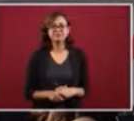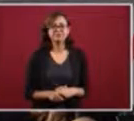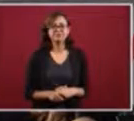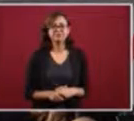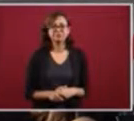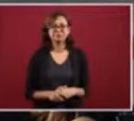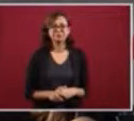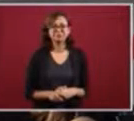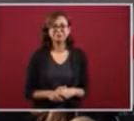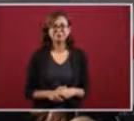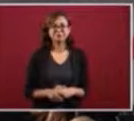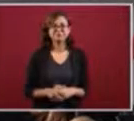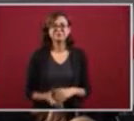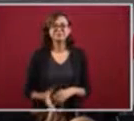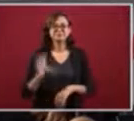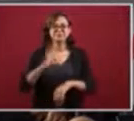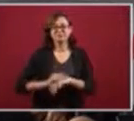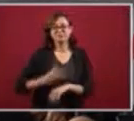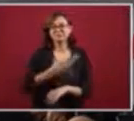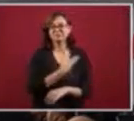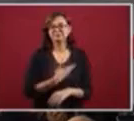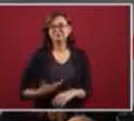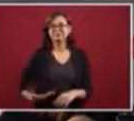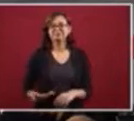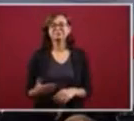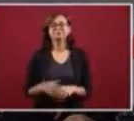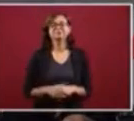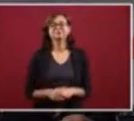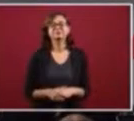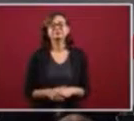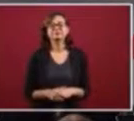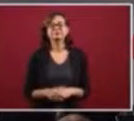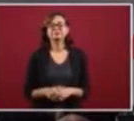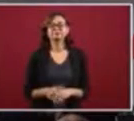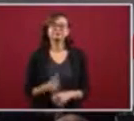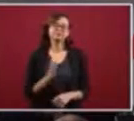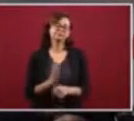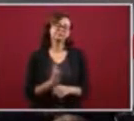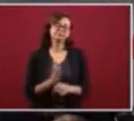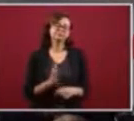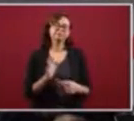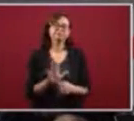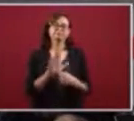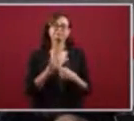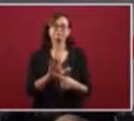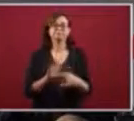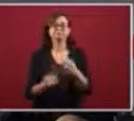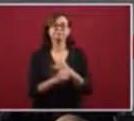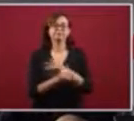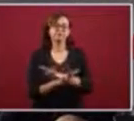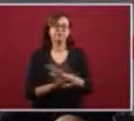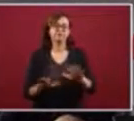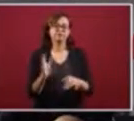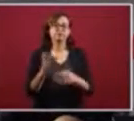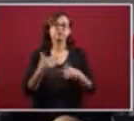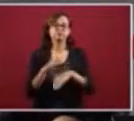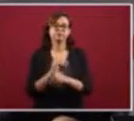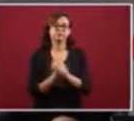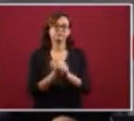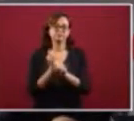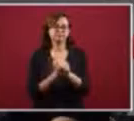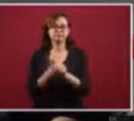Por instrucción del señor presidente, damos a ustedes el estado que guarda las investigaciones.